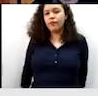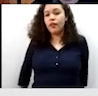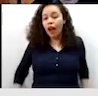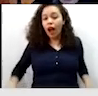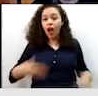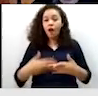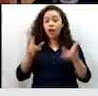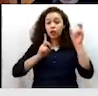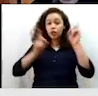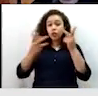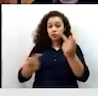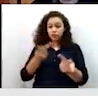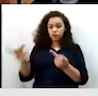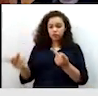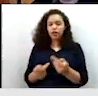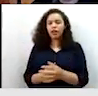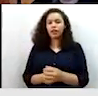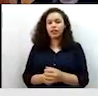preguntas?